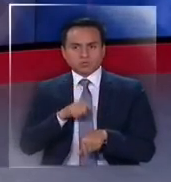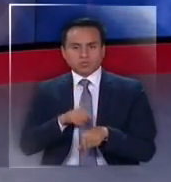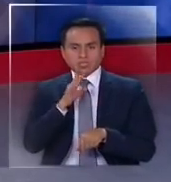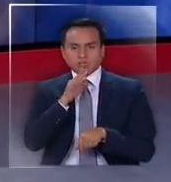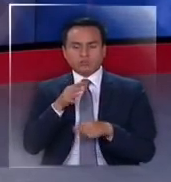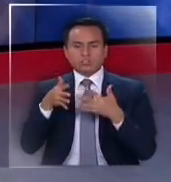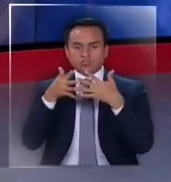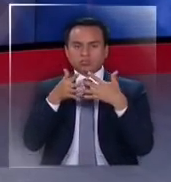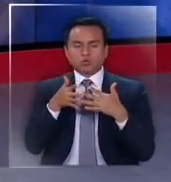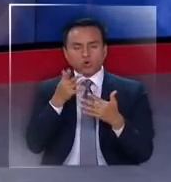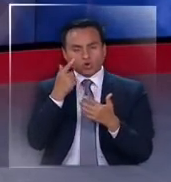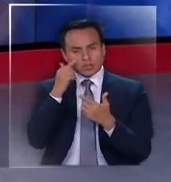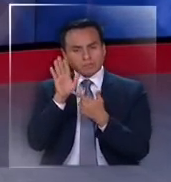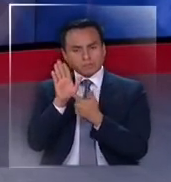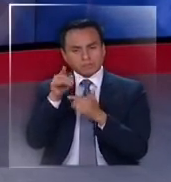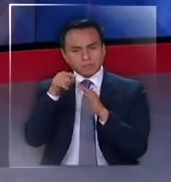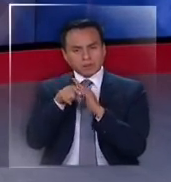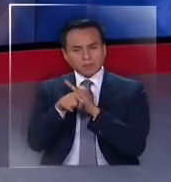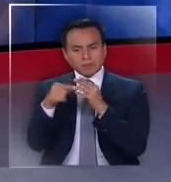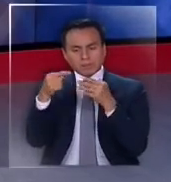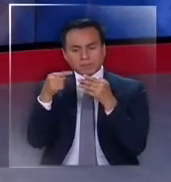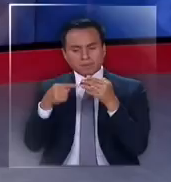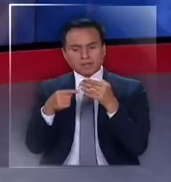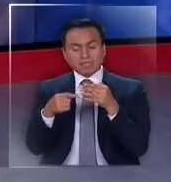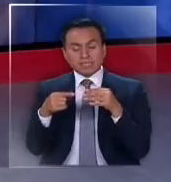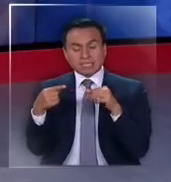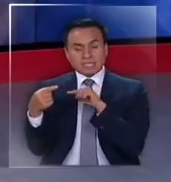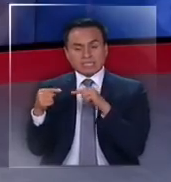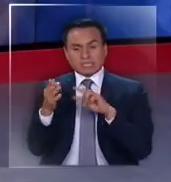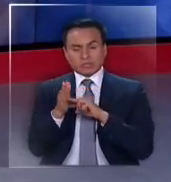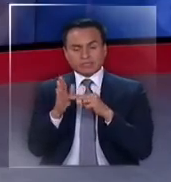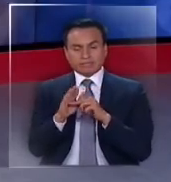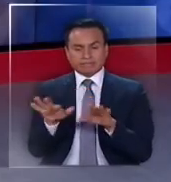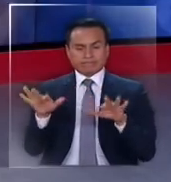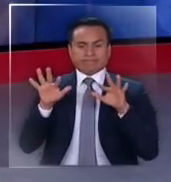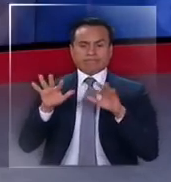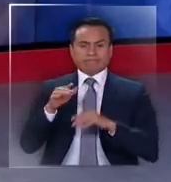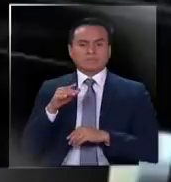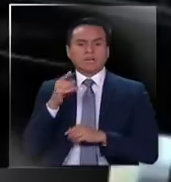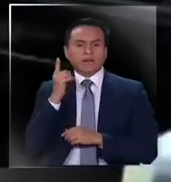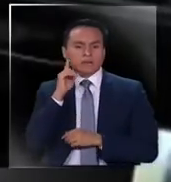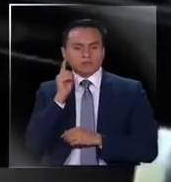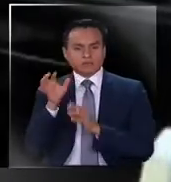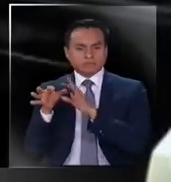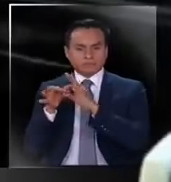Unidos. ¿Quiere conocer más de estas citas escandalosas? Ya a continuación.